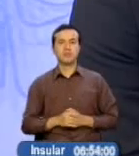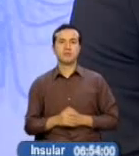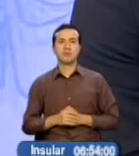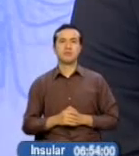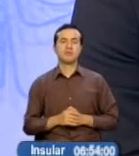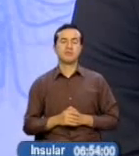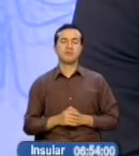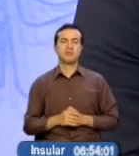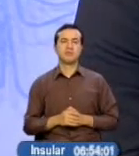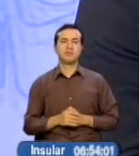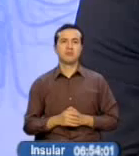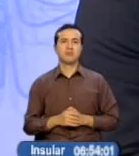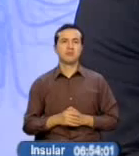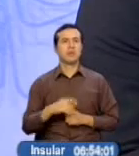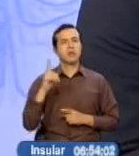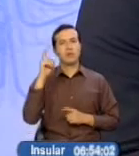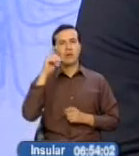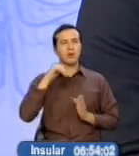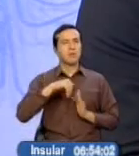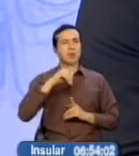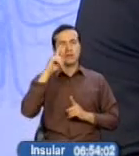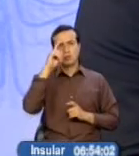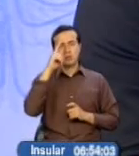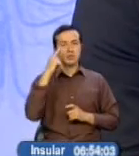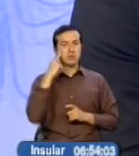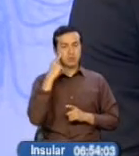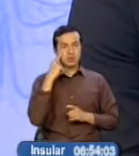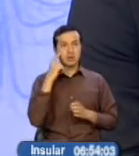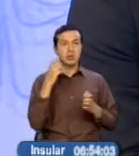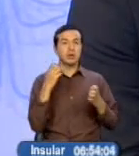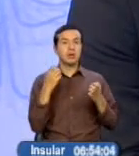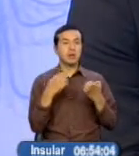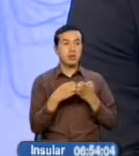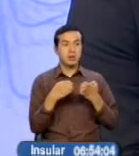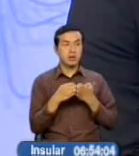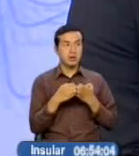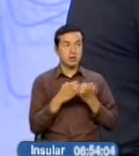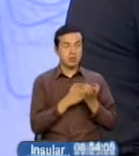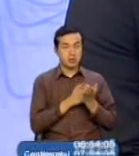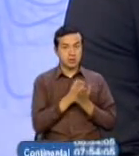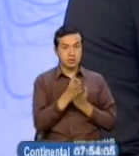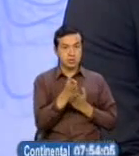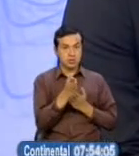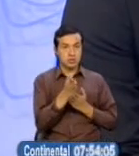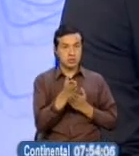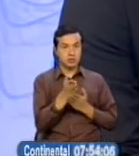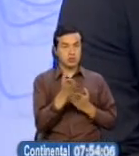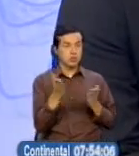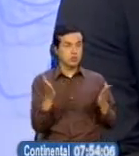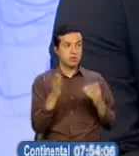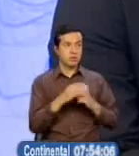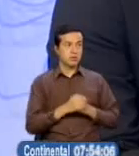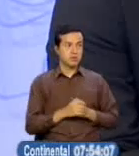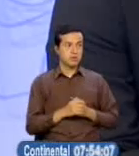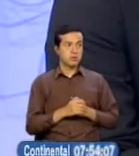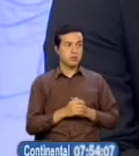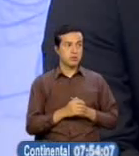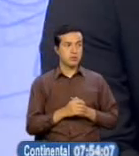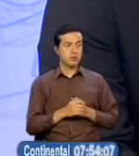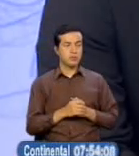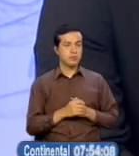¿Cuál es la parte más dura que tú podrías identificar para los deportistas en esta competición? Más